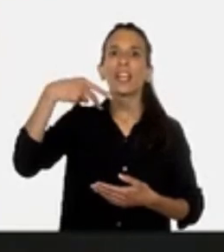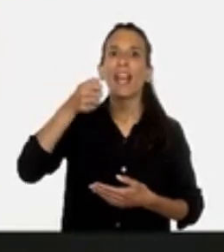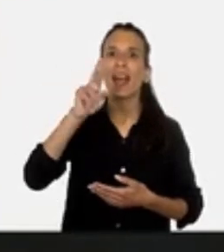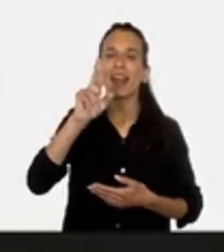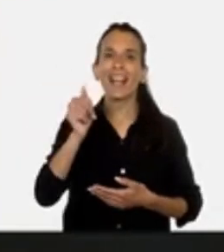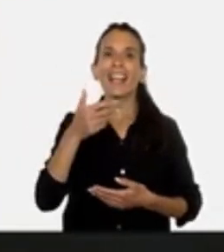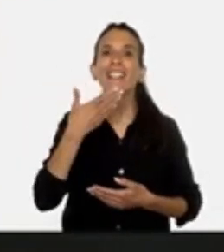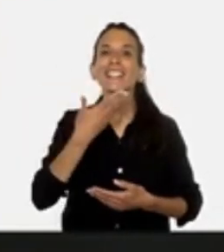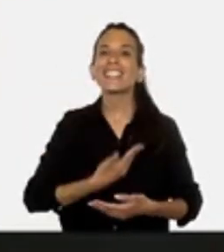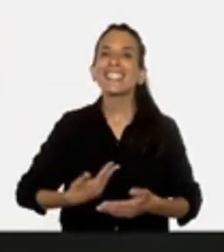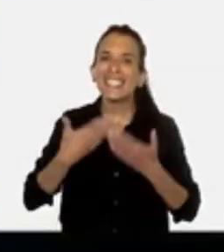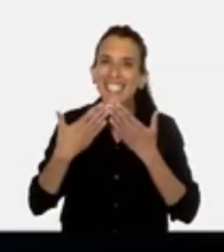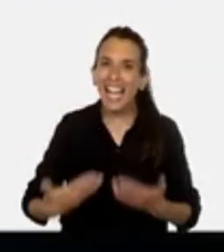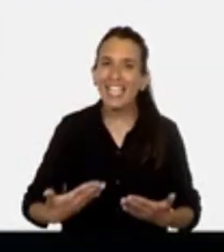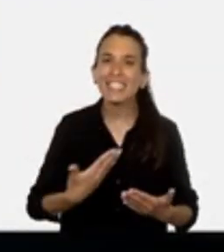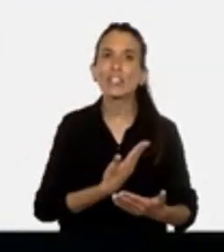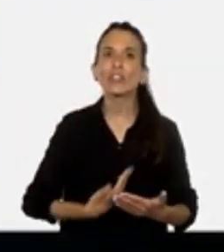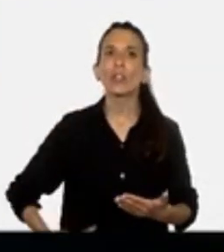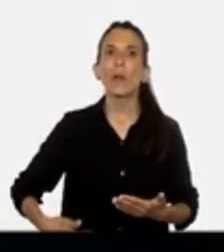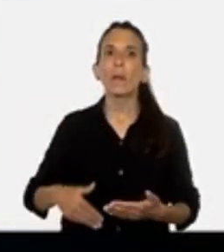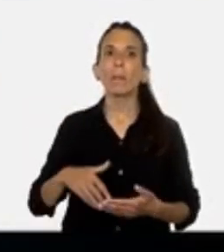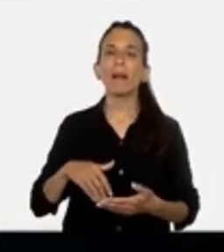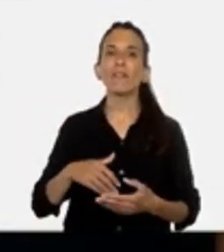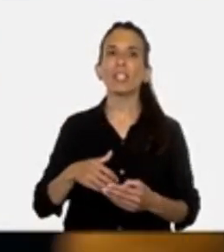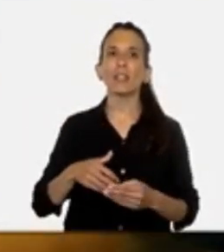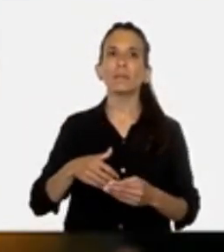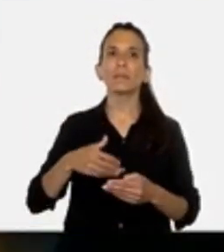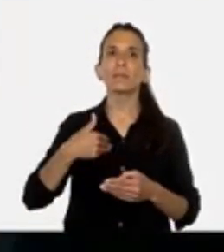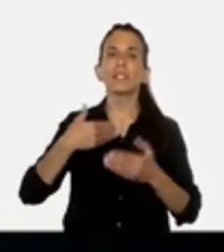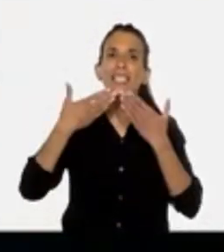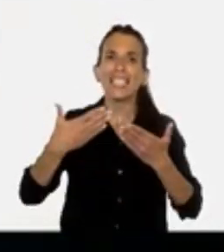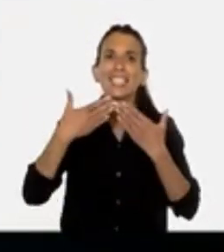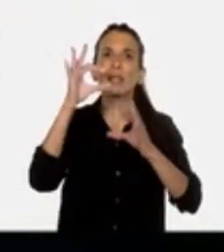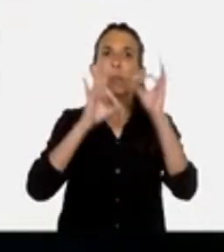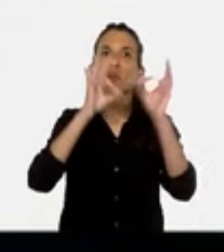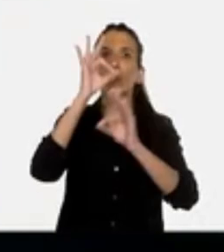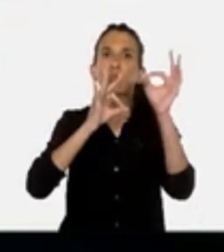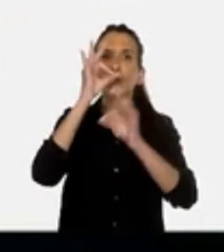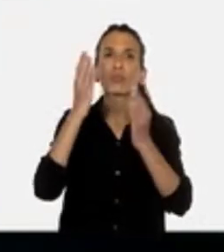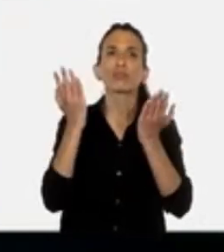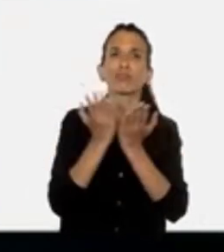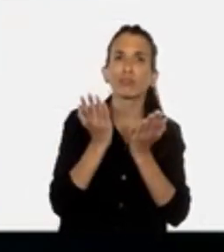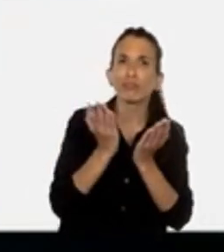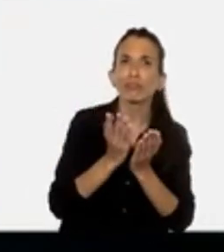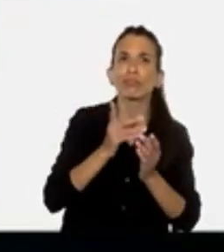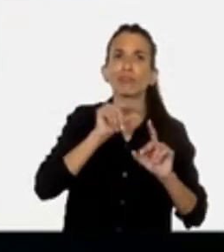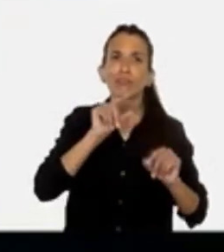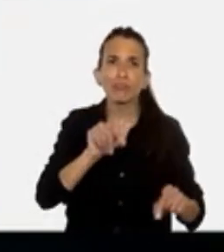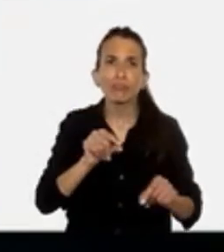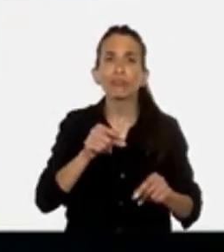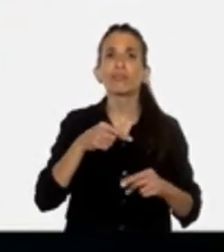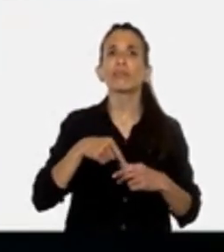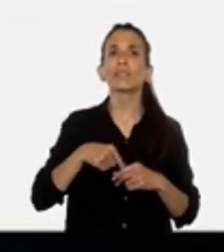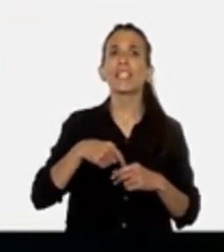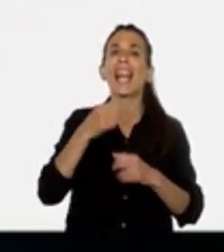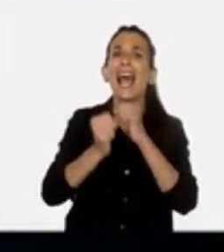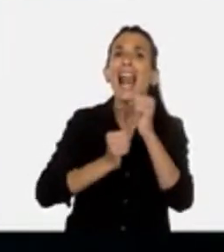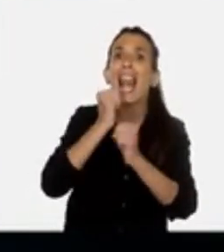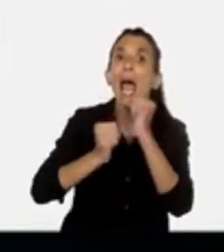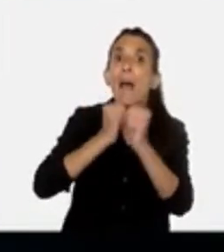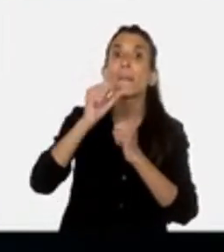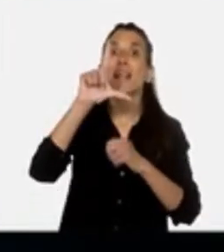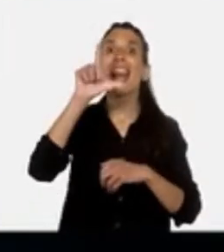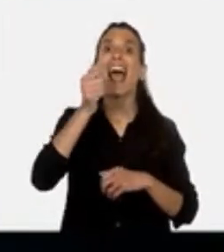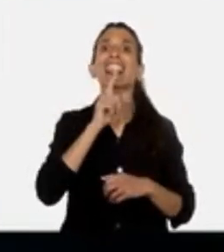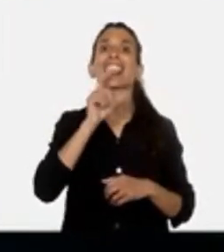habíamos presentado este proyecto de declaración repudiando el accionar de la empresa latam